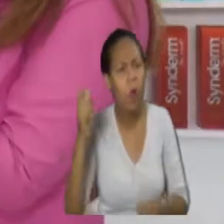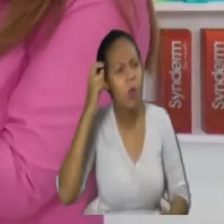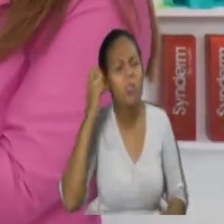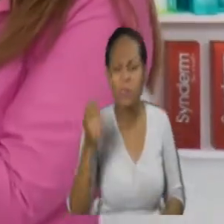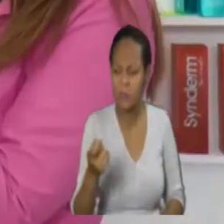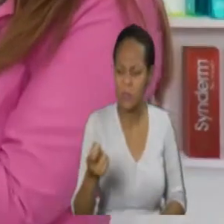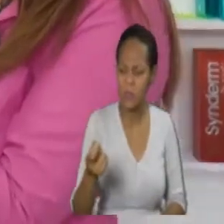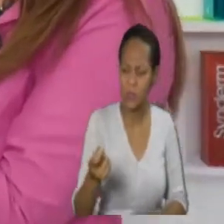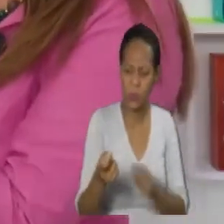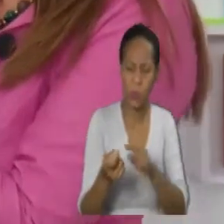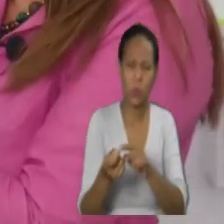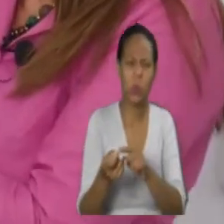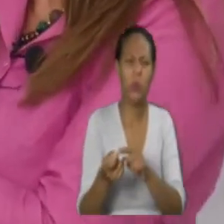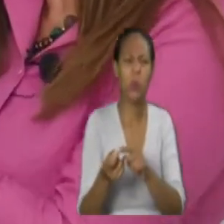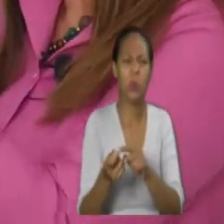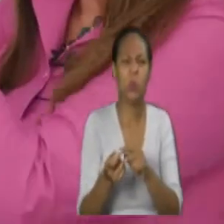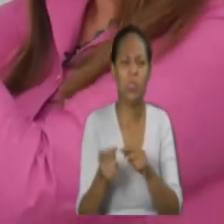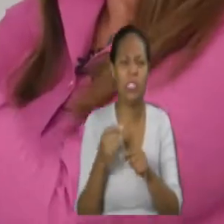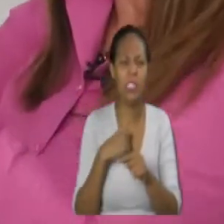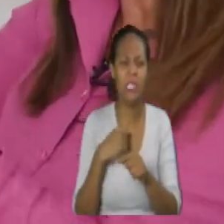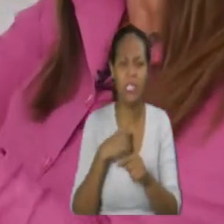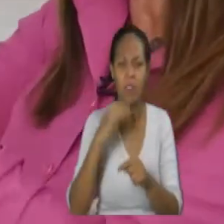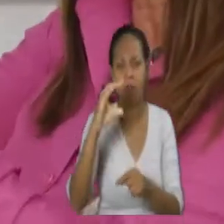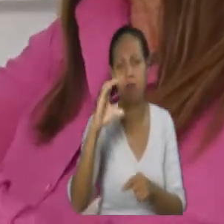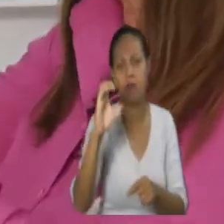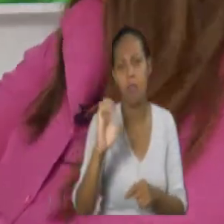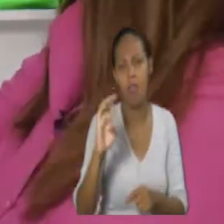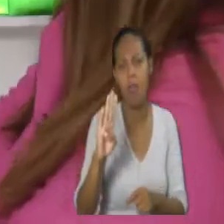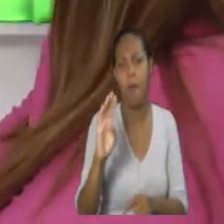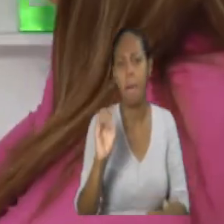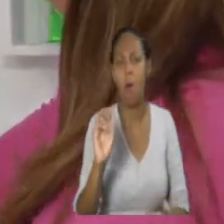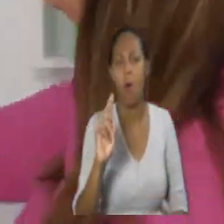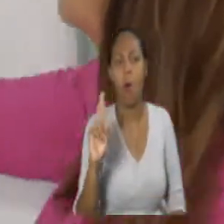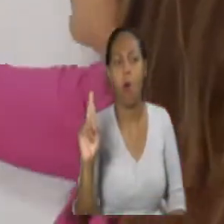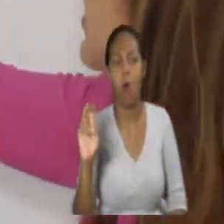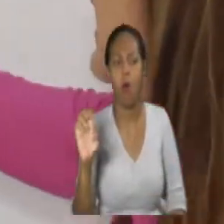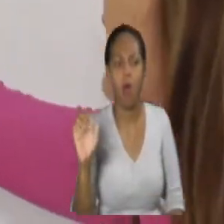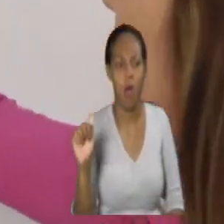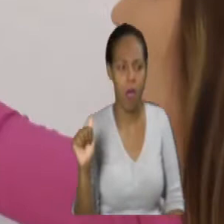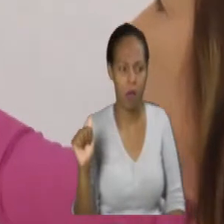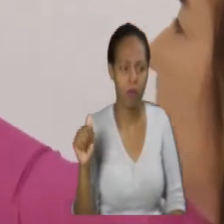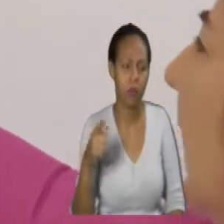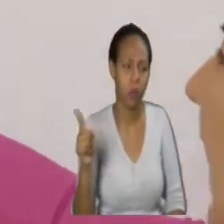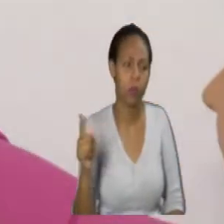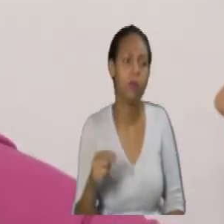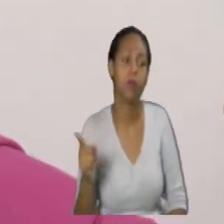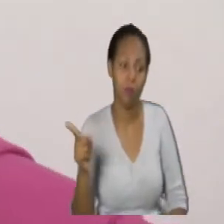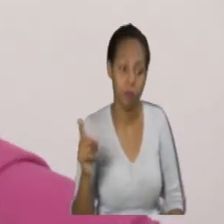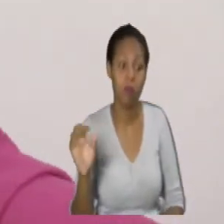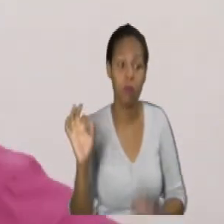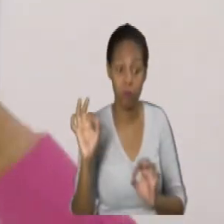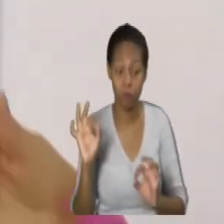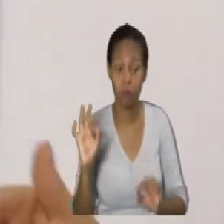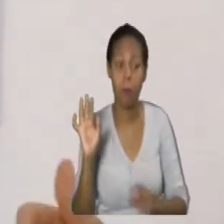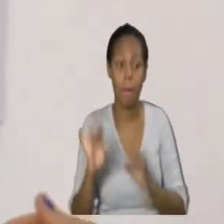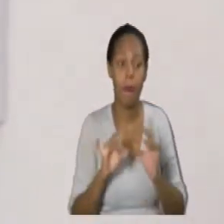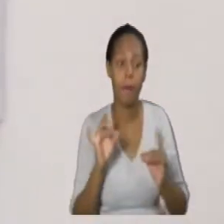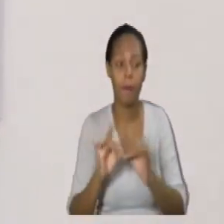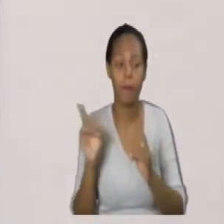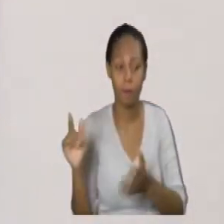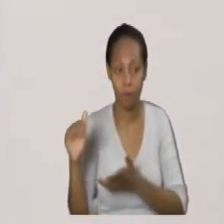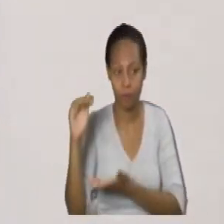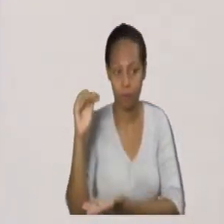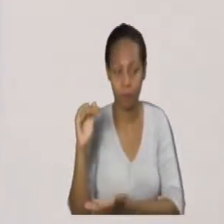ese cuero cabelludo con seborrea, le podemos estar ofreciendo este champú Vale. Y la caspa, que